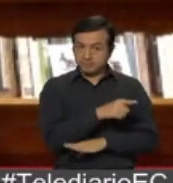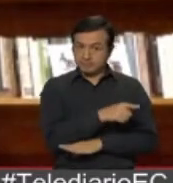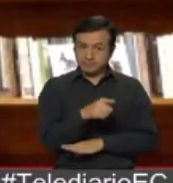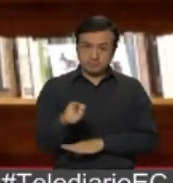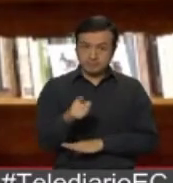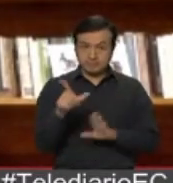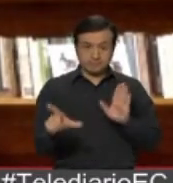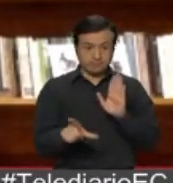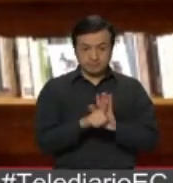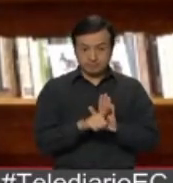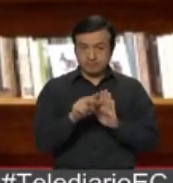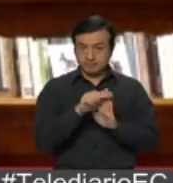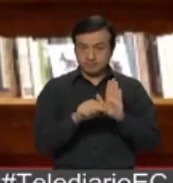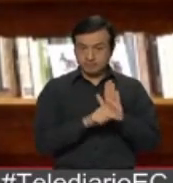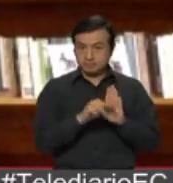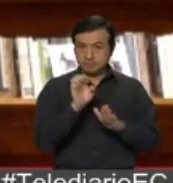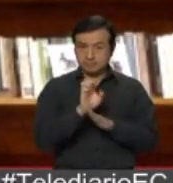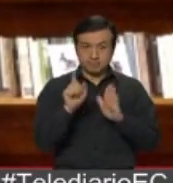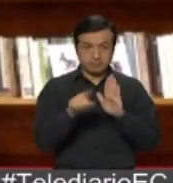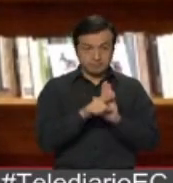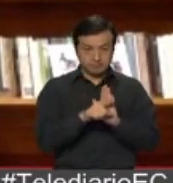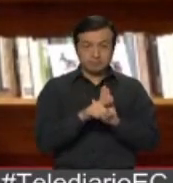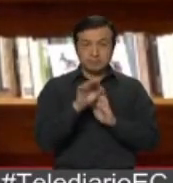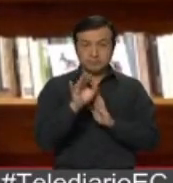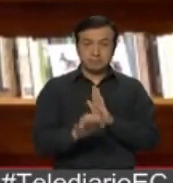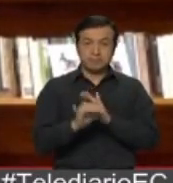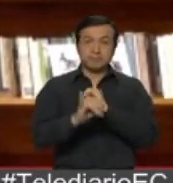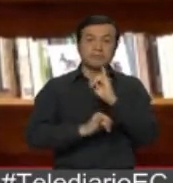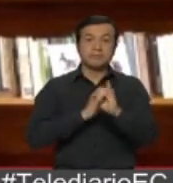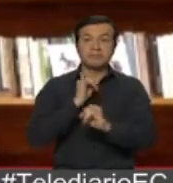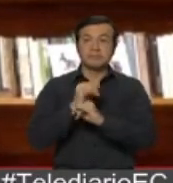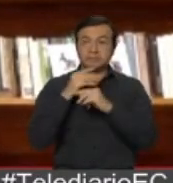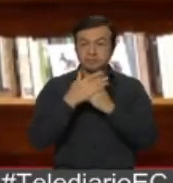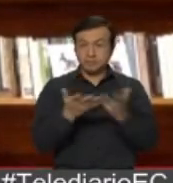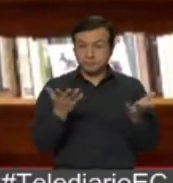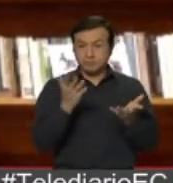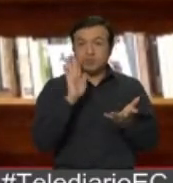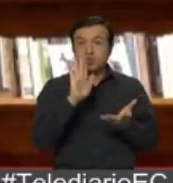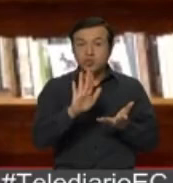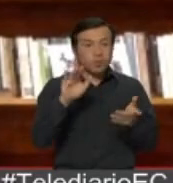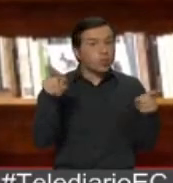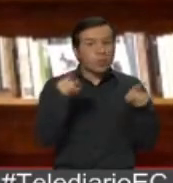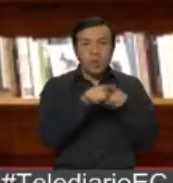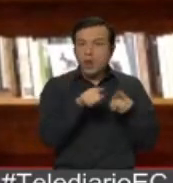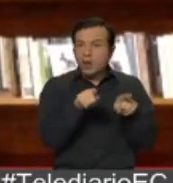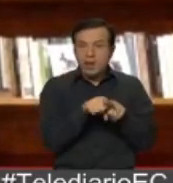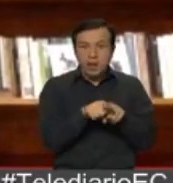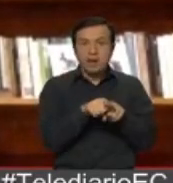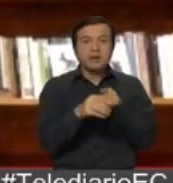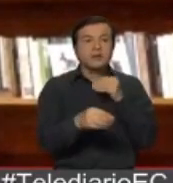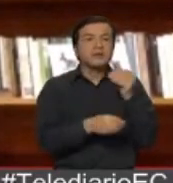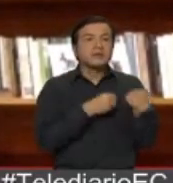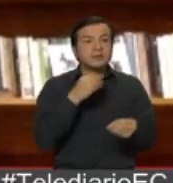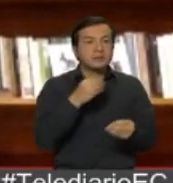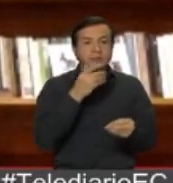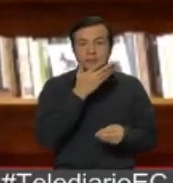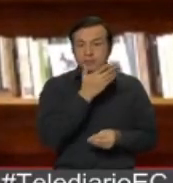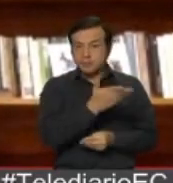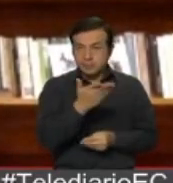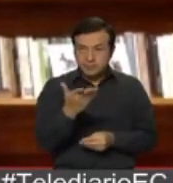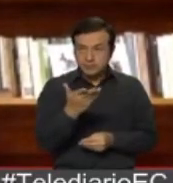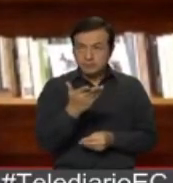de la legislación ecuatoriana, sino a nivel internacional, porque ellos también obedecen a sus pares,